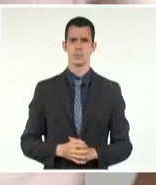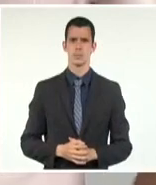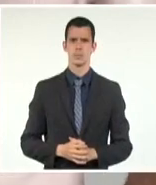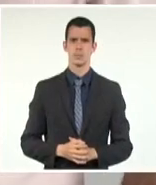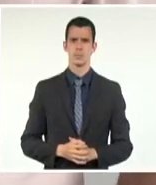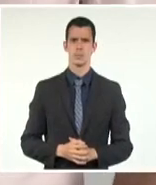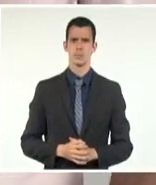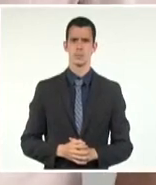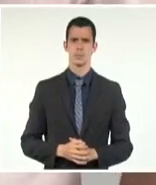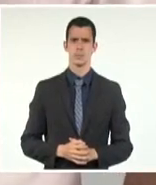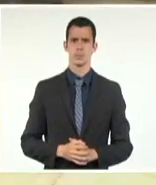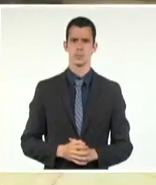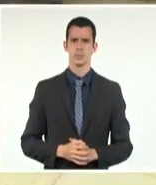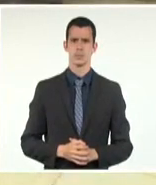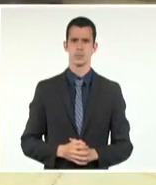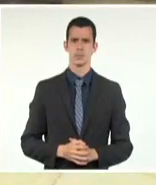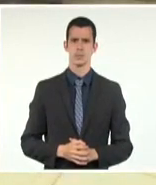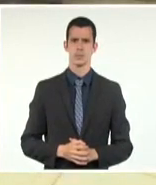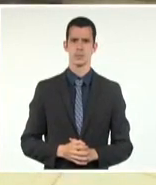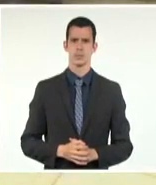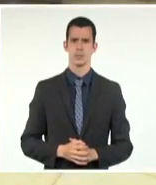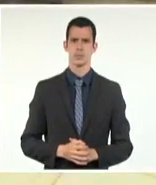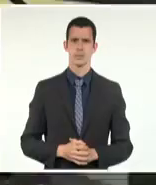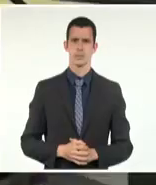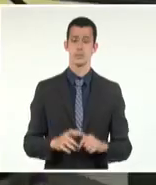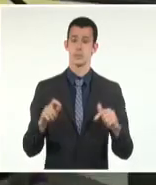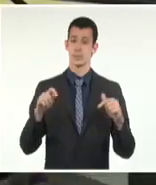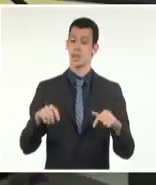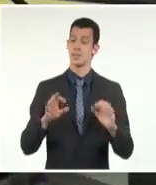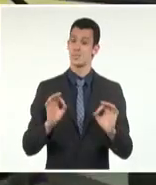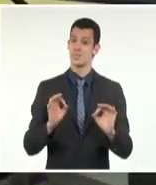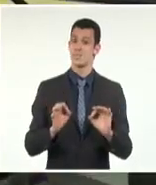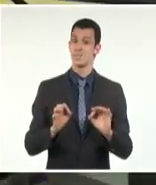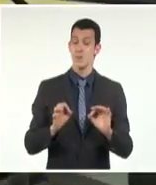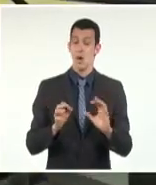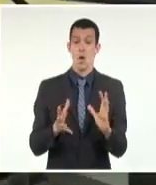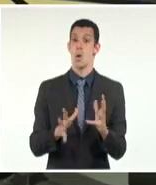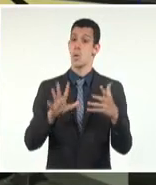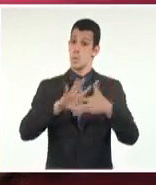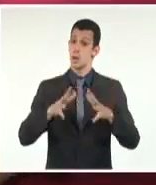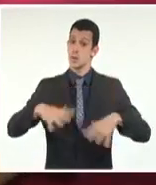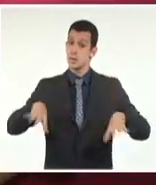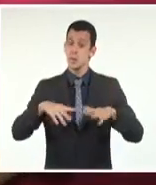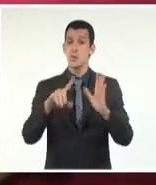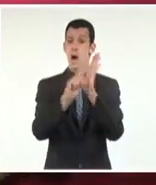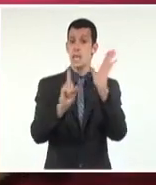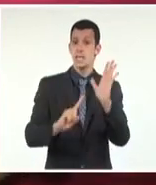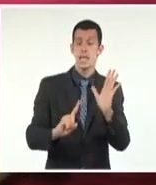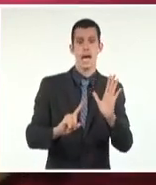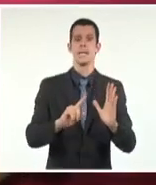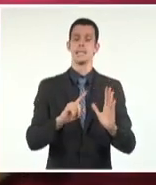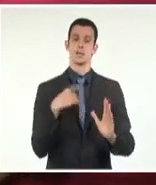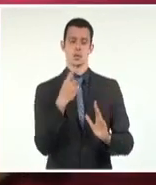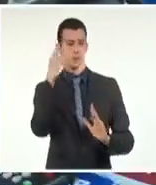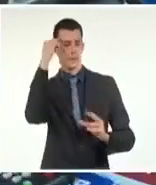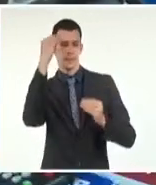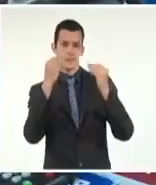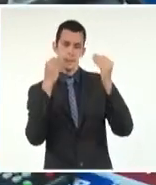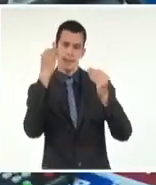las afectaciones al servicio ante la actual situación el sistema energético concibió una rotación de